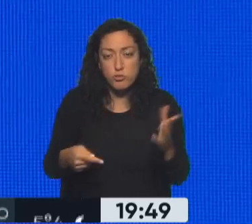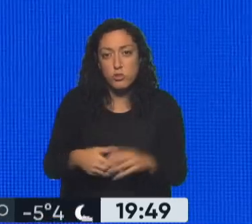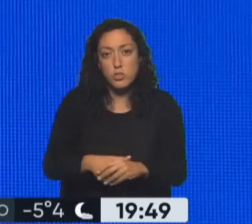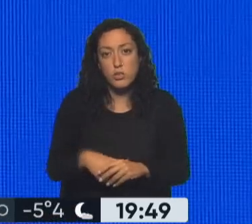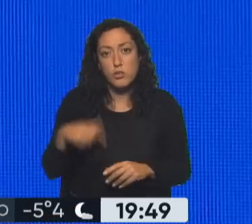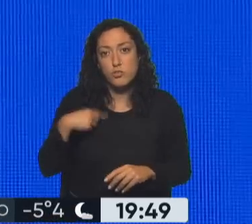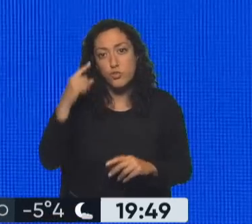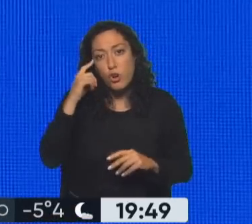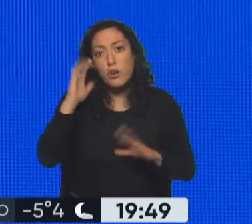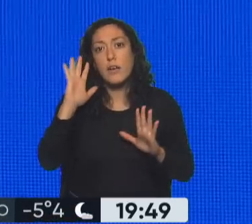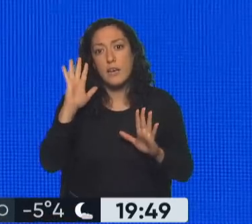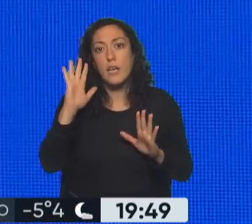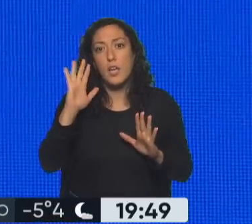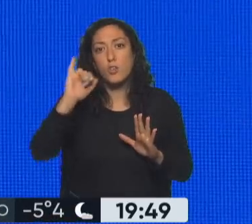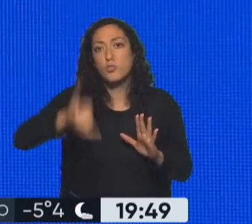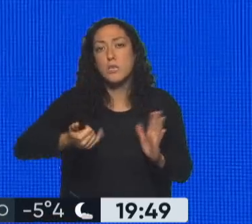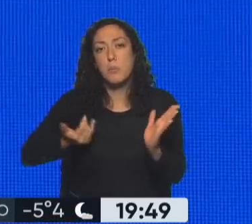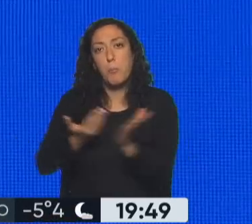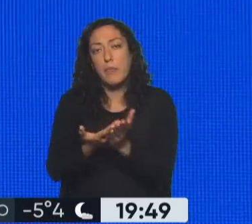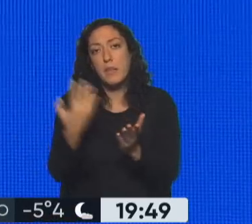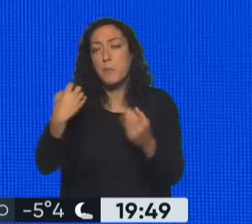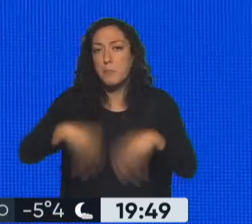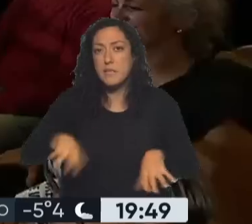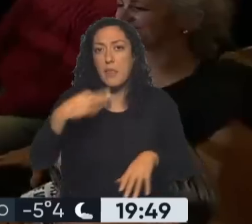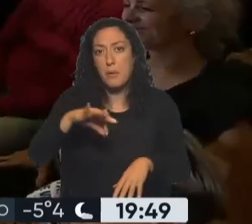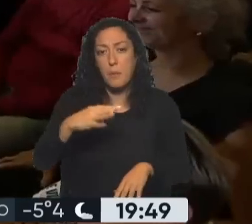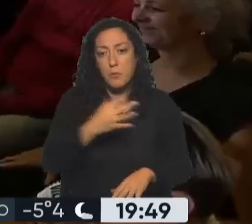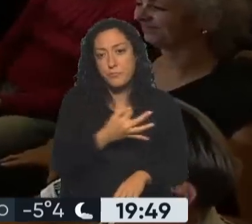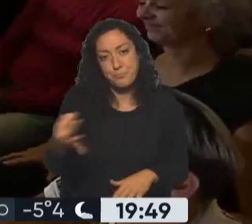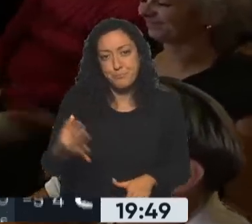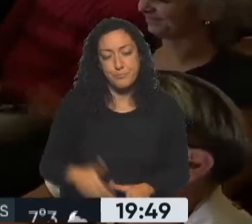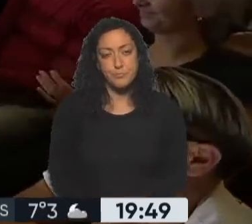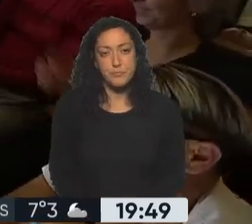Creo que hay que empezar, sí, a pedir. Sí, sinceramente.